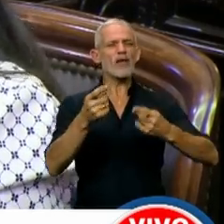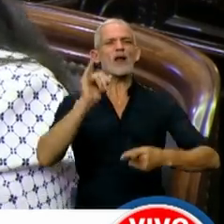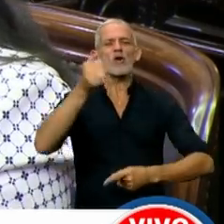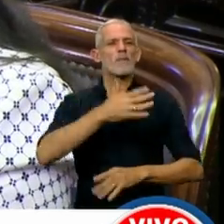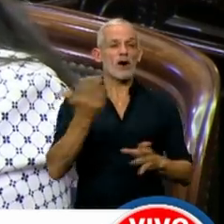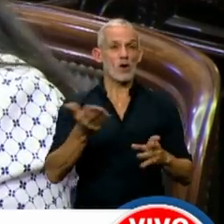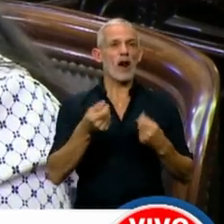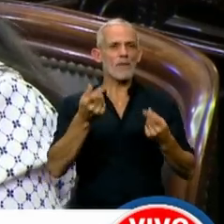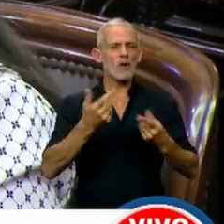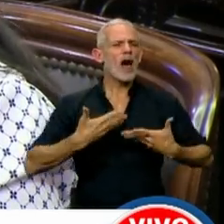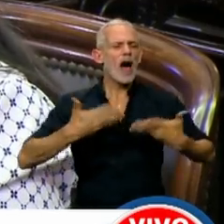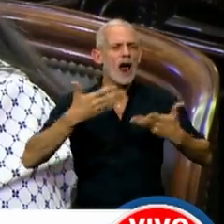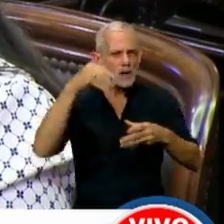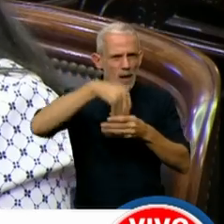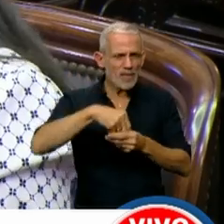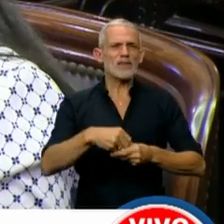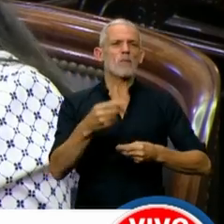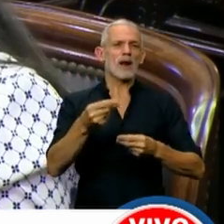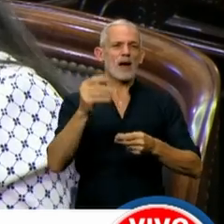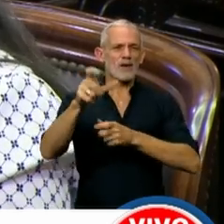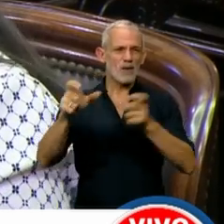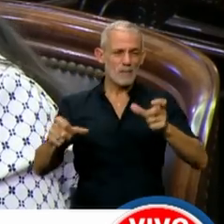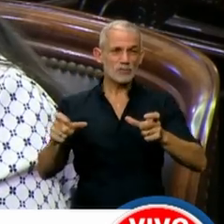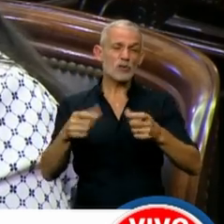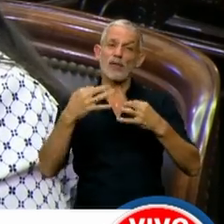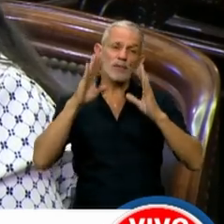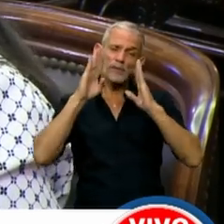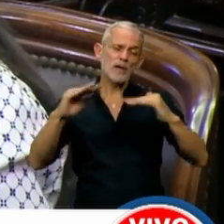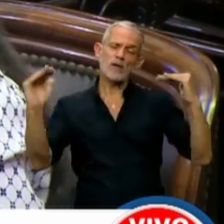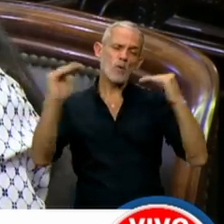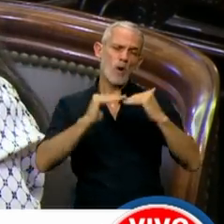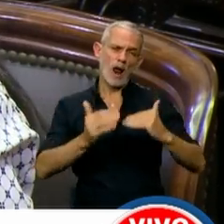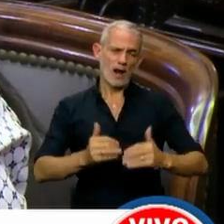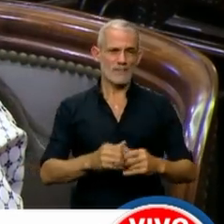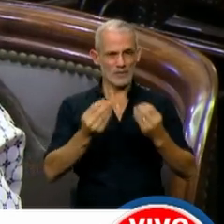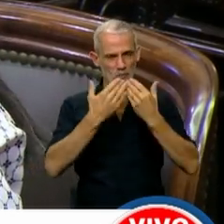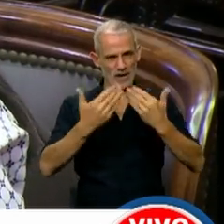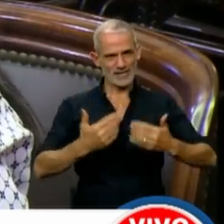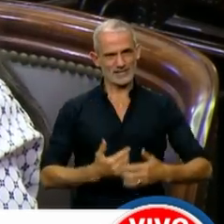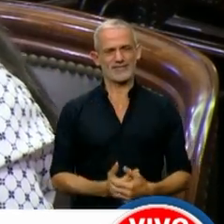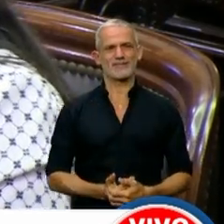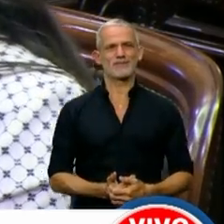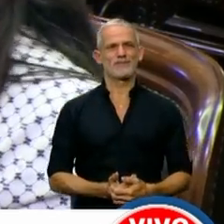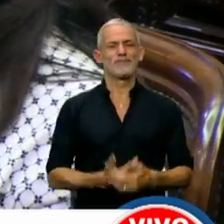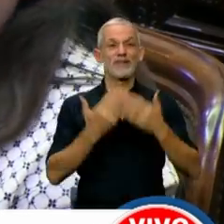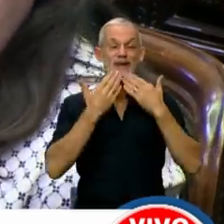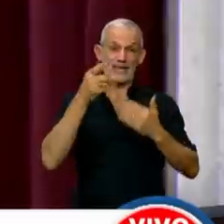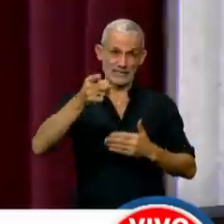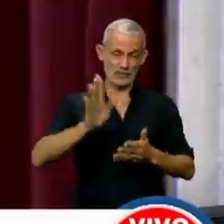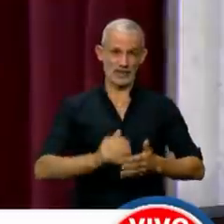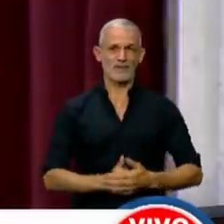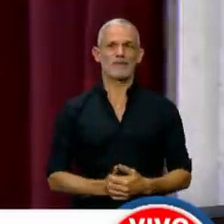mejor a poner el alma en función de una población que debe ser tratada de igual a igual muchas gracias señor presidente gracias